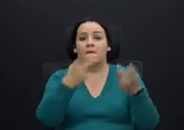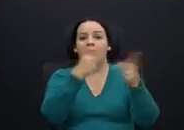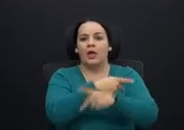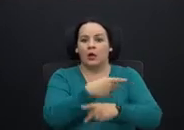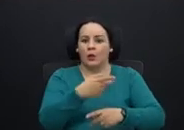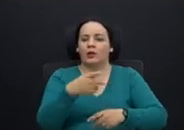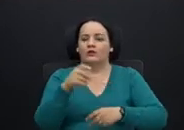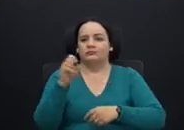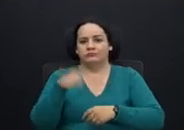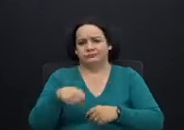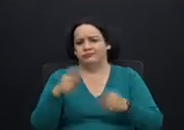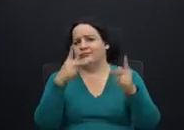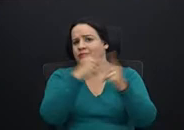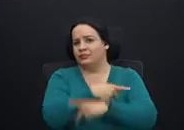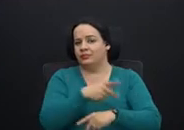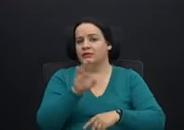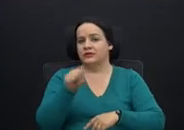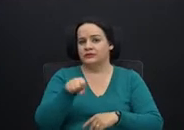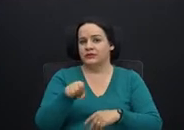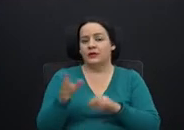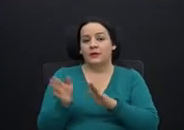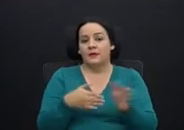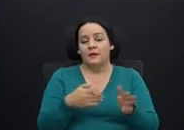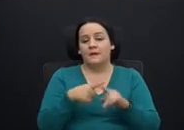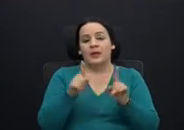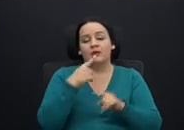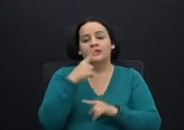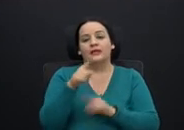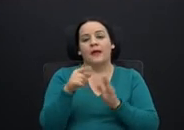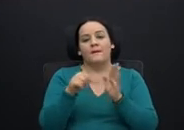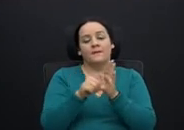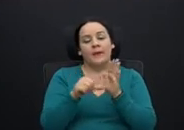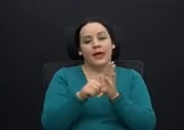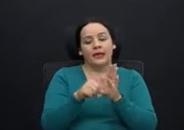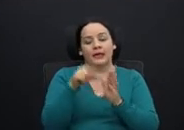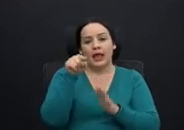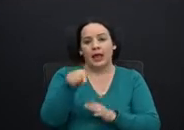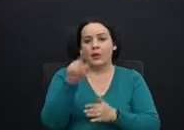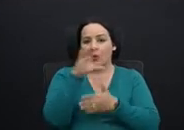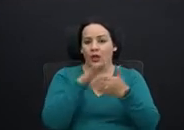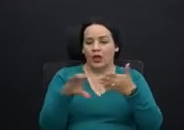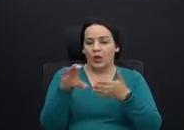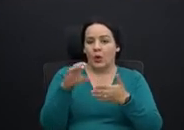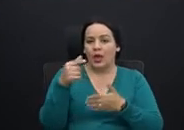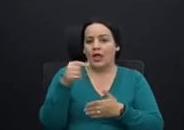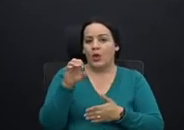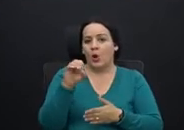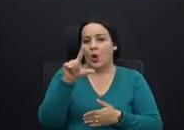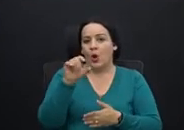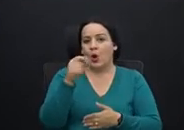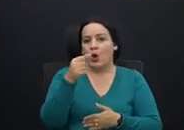por mucho peor. Pero también nos dice la página del Colegio de Geólogos y el contenido que ellos tienen,